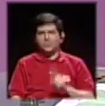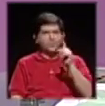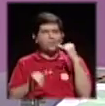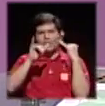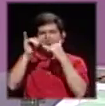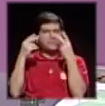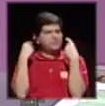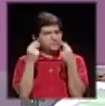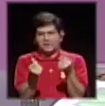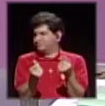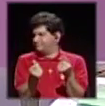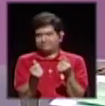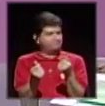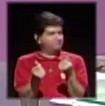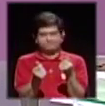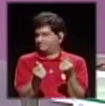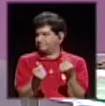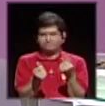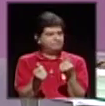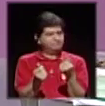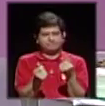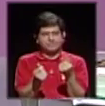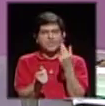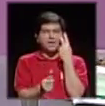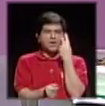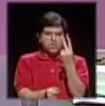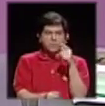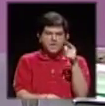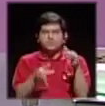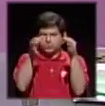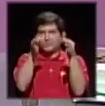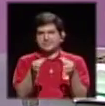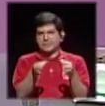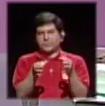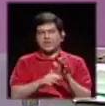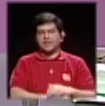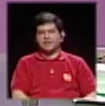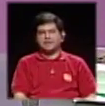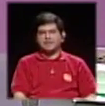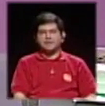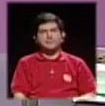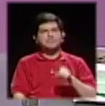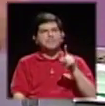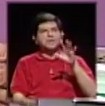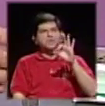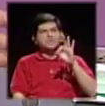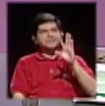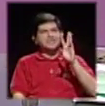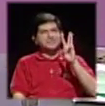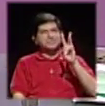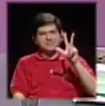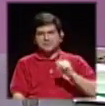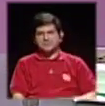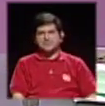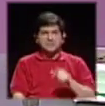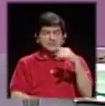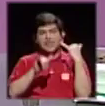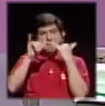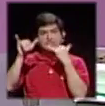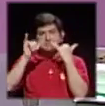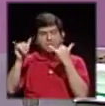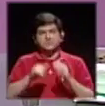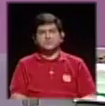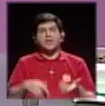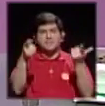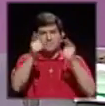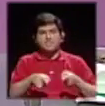denuncia inmediata, lo estamos viendo con ese tribunal que fue en 1963 y que estaban denunciando todavía